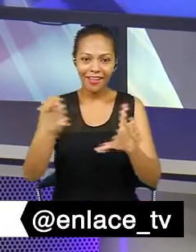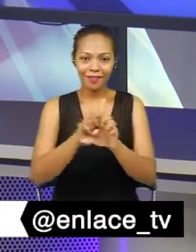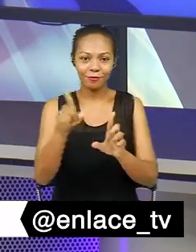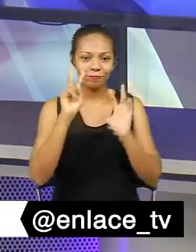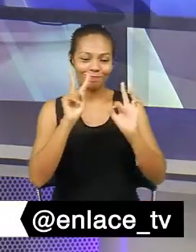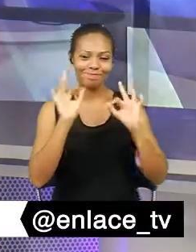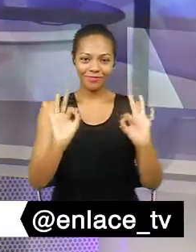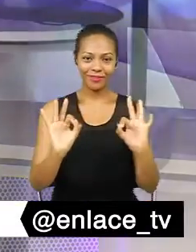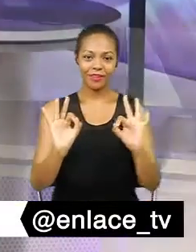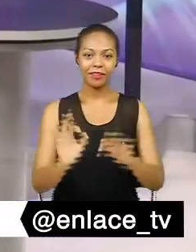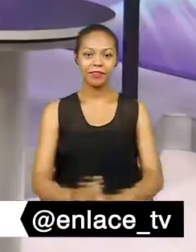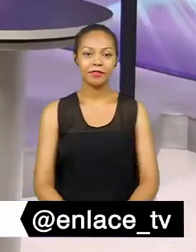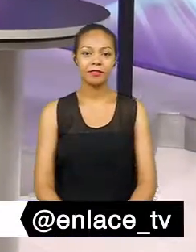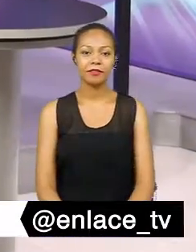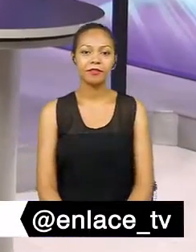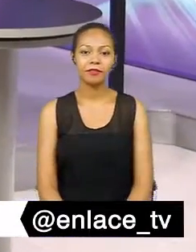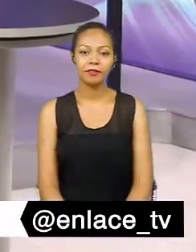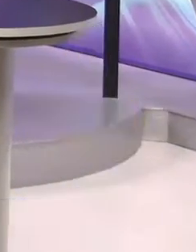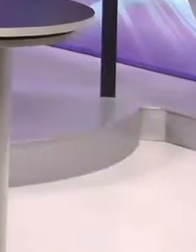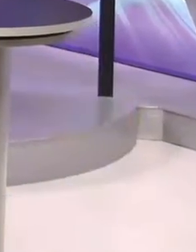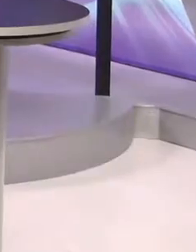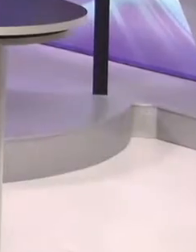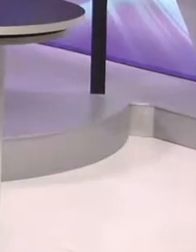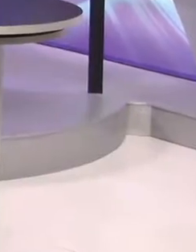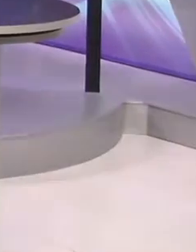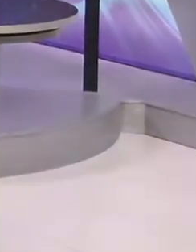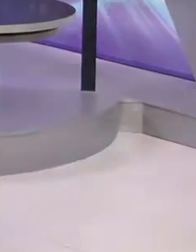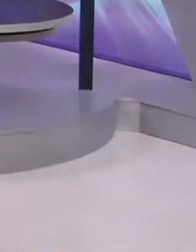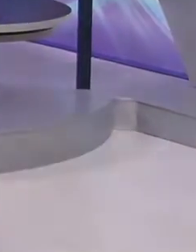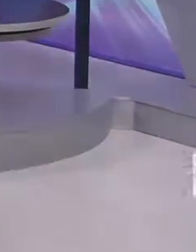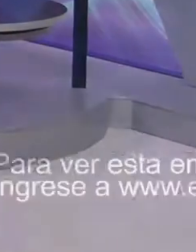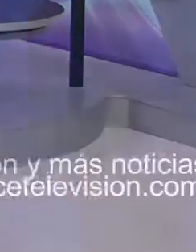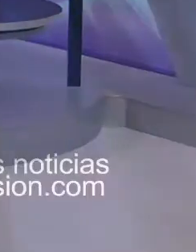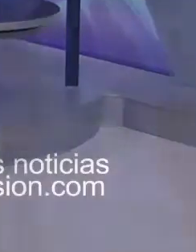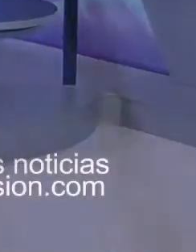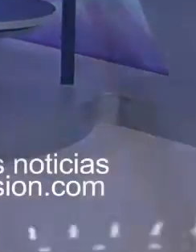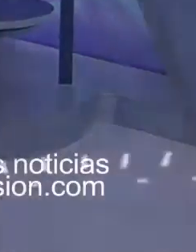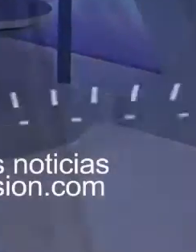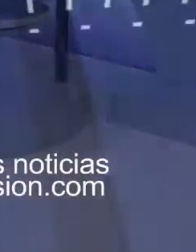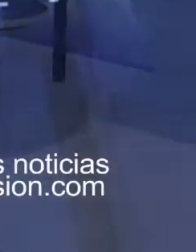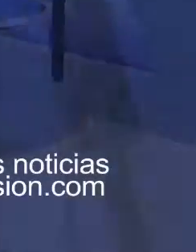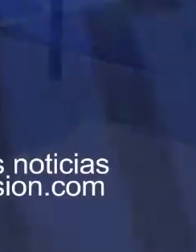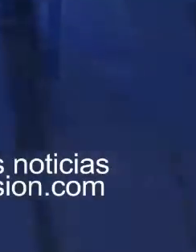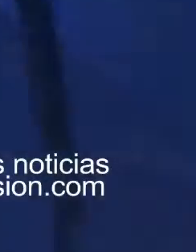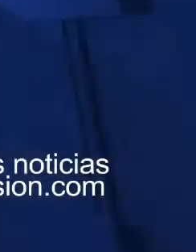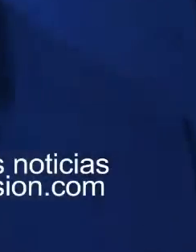We'll be right back.